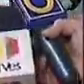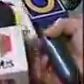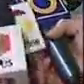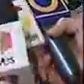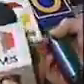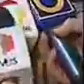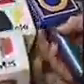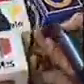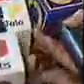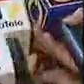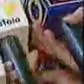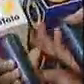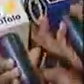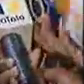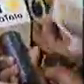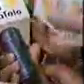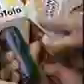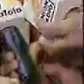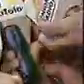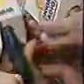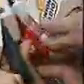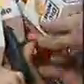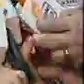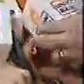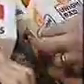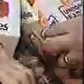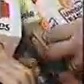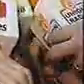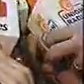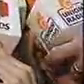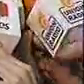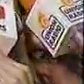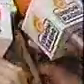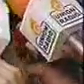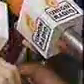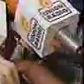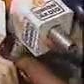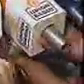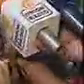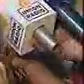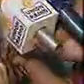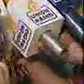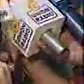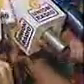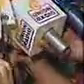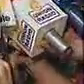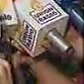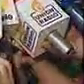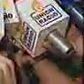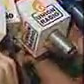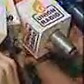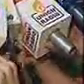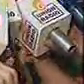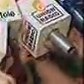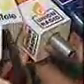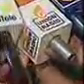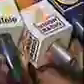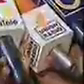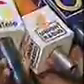No, muy bueno. Como siempre, tuvimos esta reunión que fue en muy buen ambiente, muy cordial.